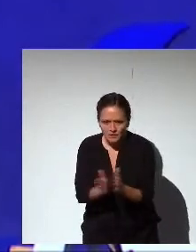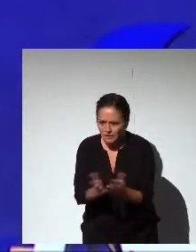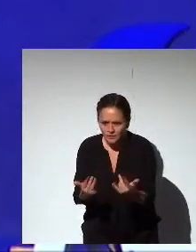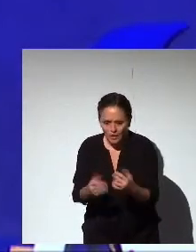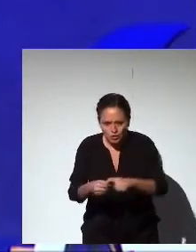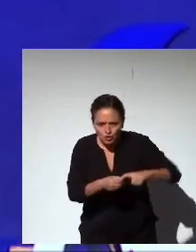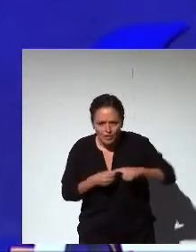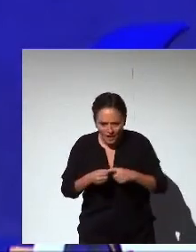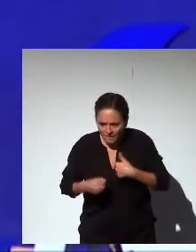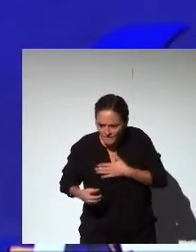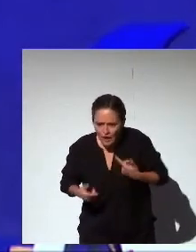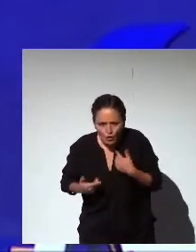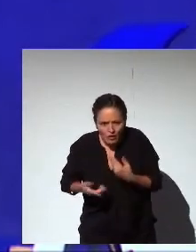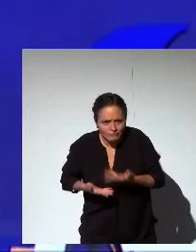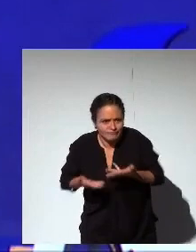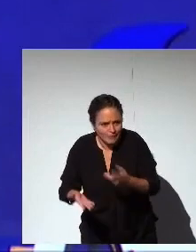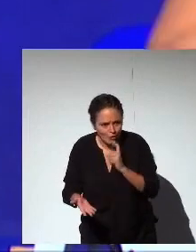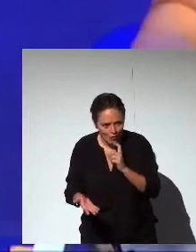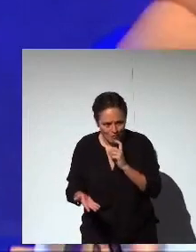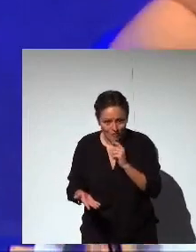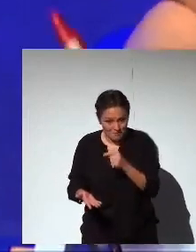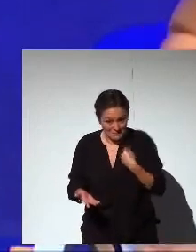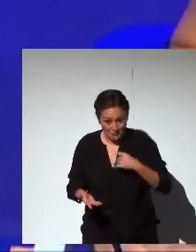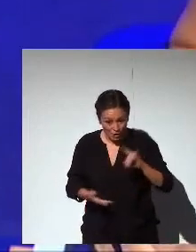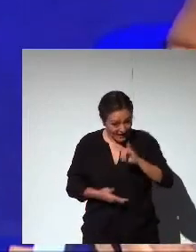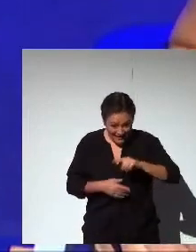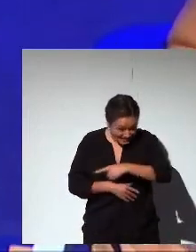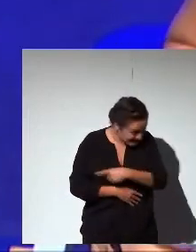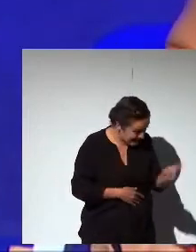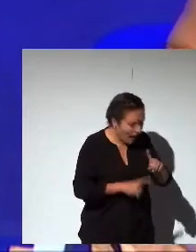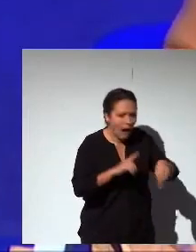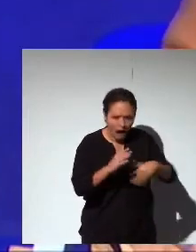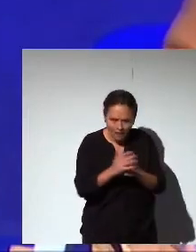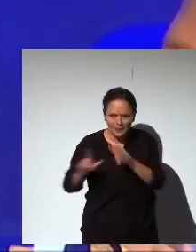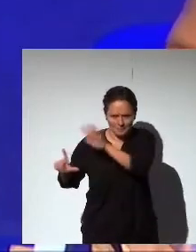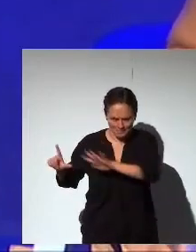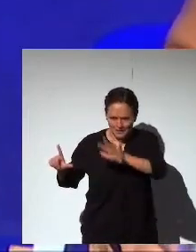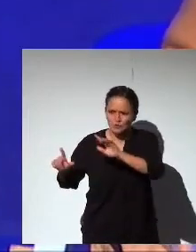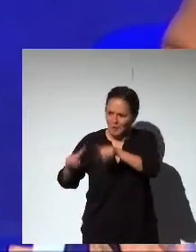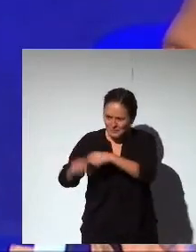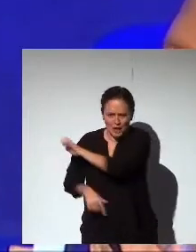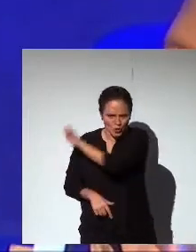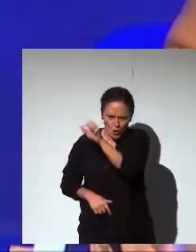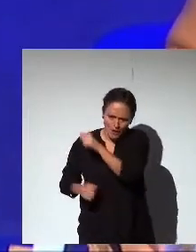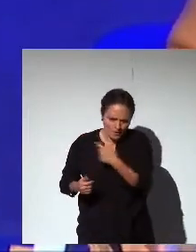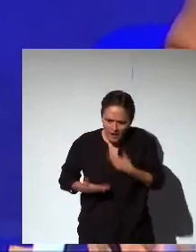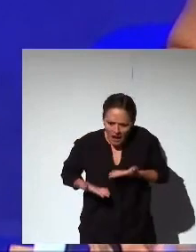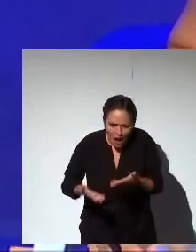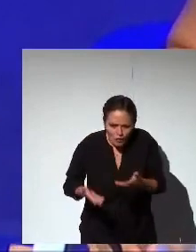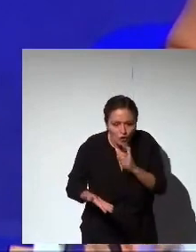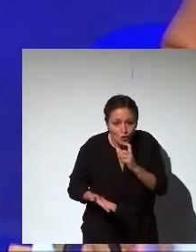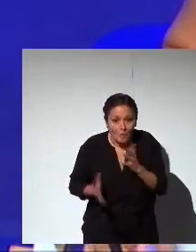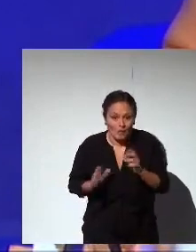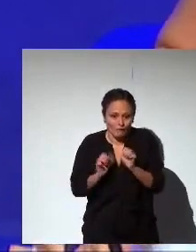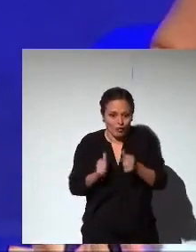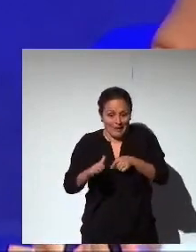solidaridad bestial que nos llegó por toda Canarias, no solo Canarias, también en la península y el resto de Europa, que de alguna forma había que canalizar.